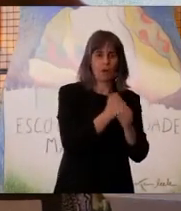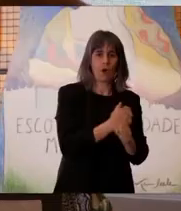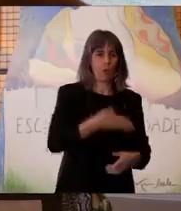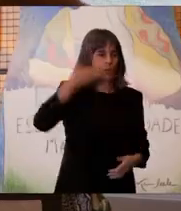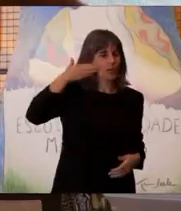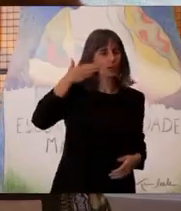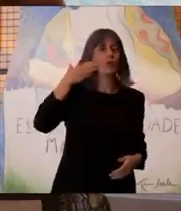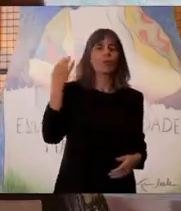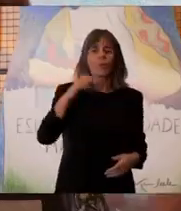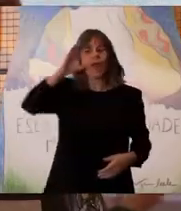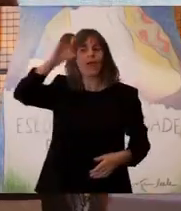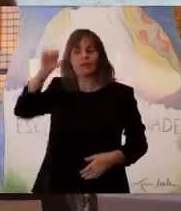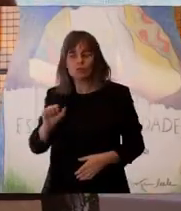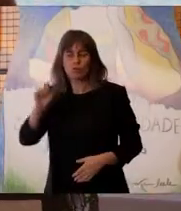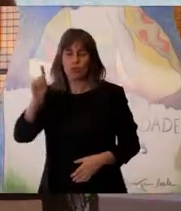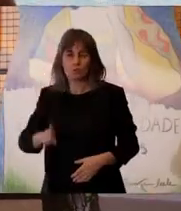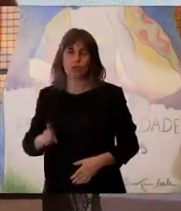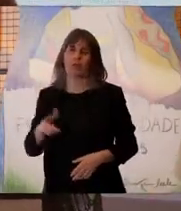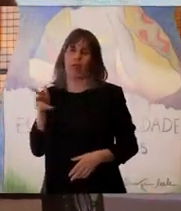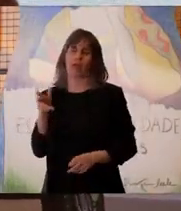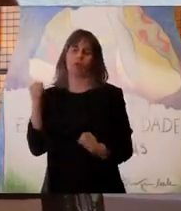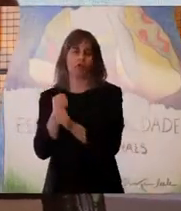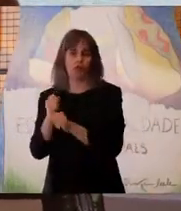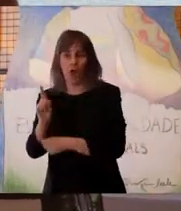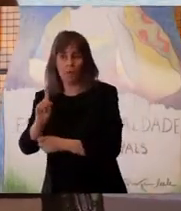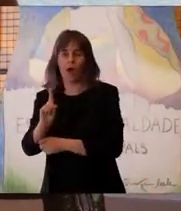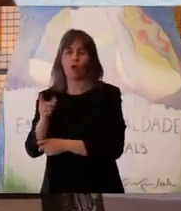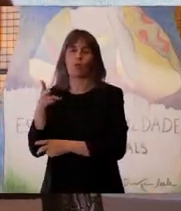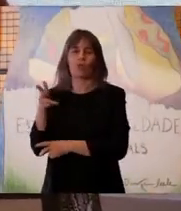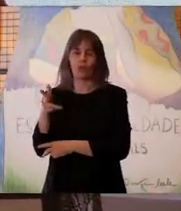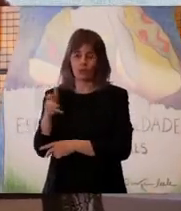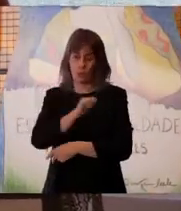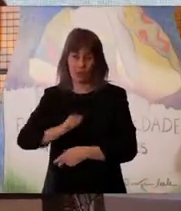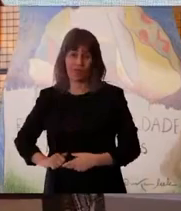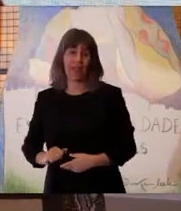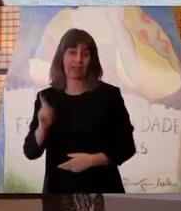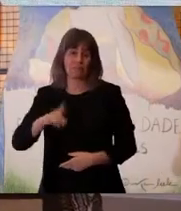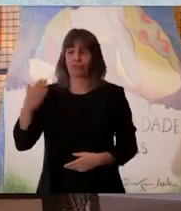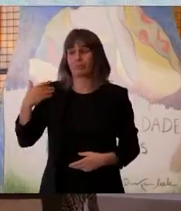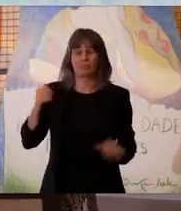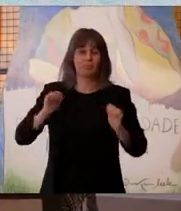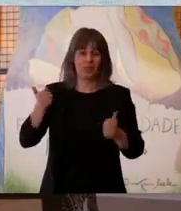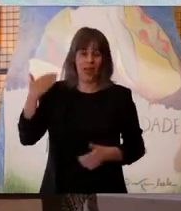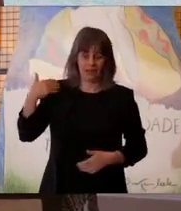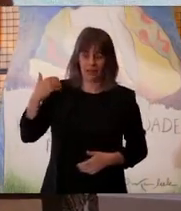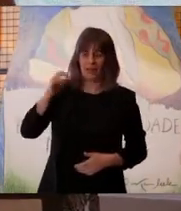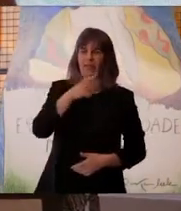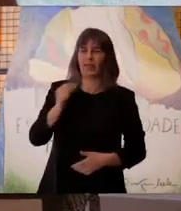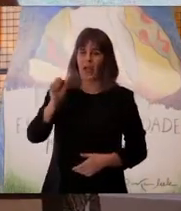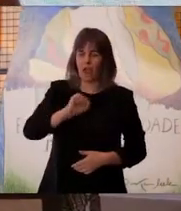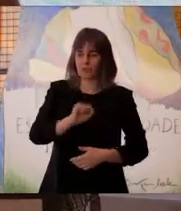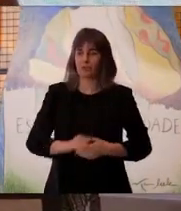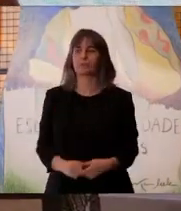escuchar No en el derecho al no trabajo en el derecho a la pereza ya ha formulado hace también más de 100 años bueno son